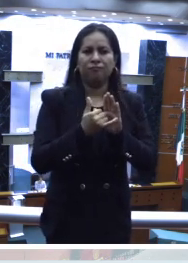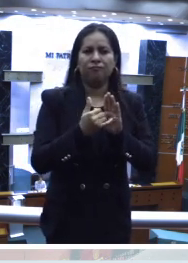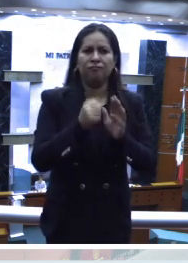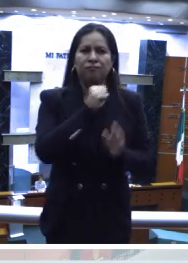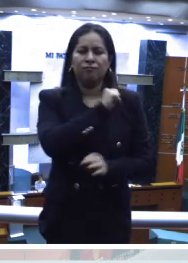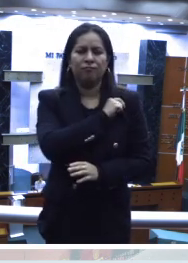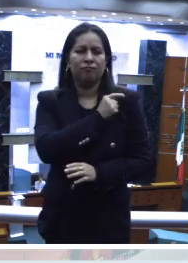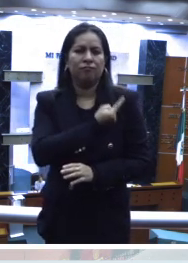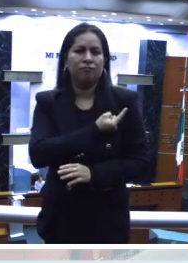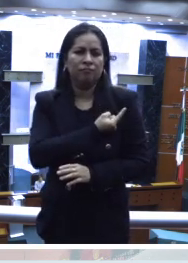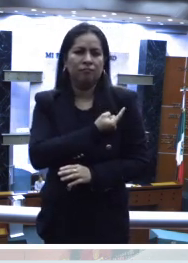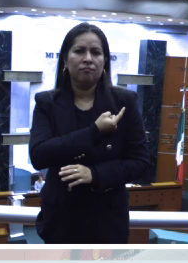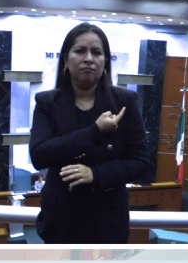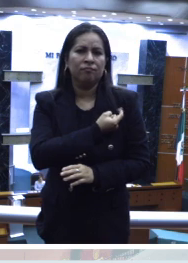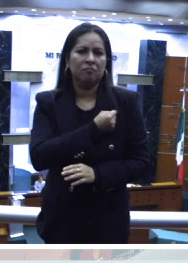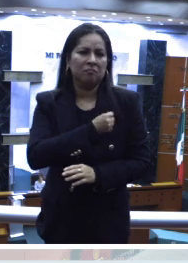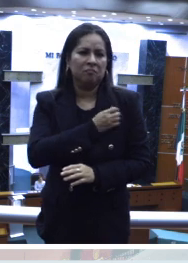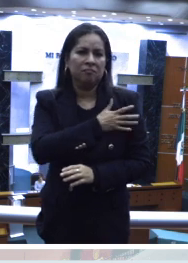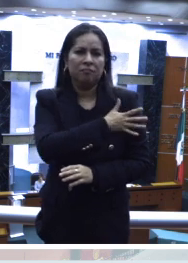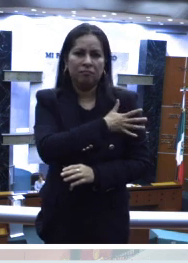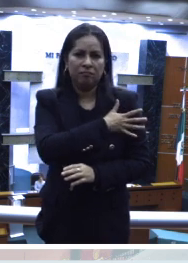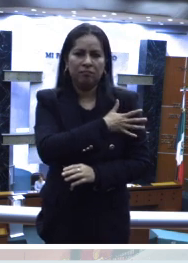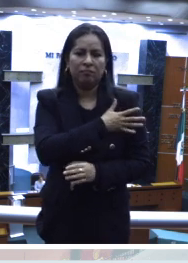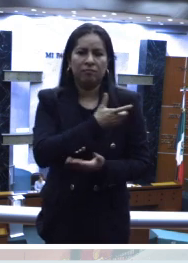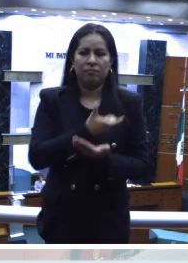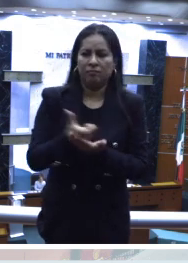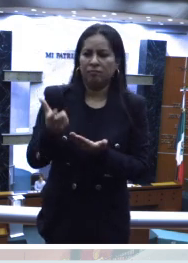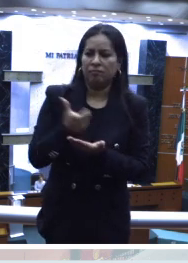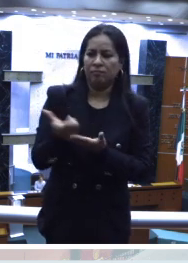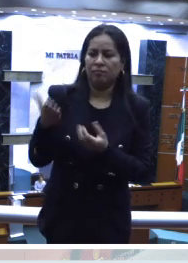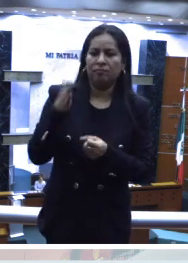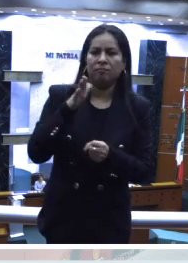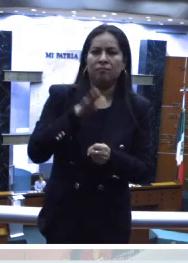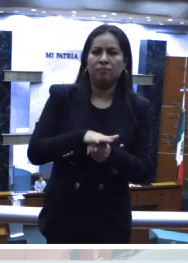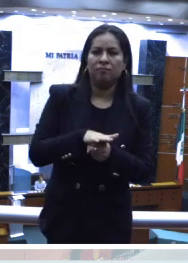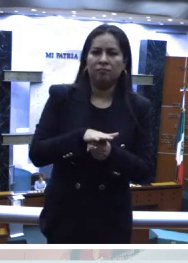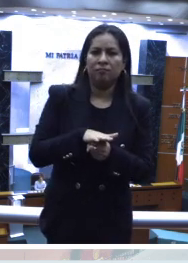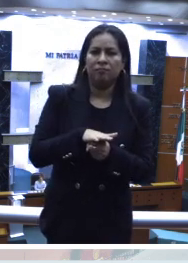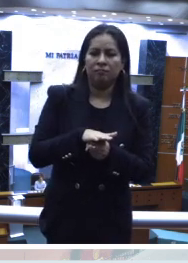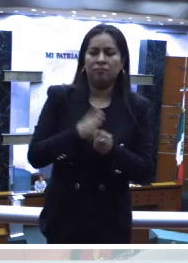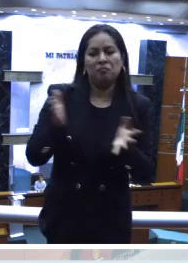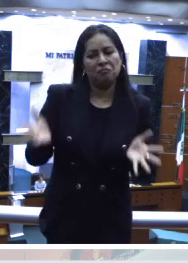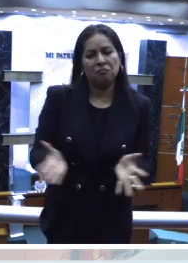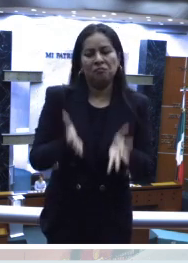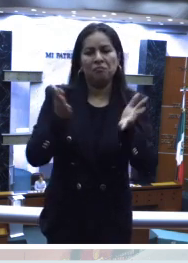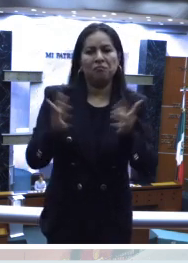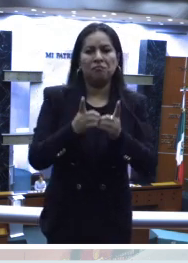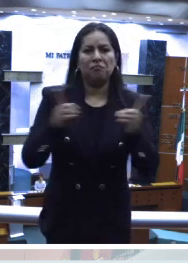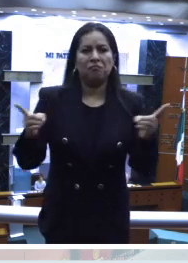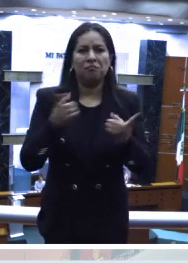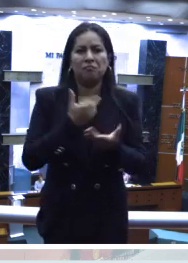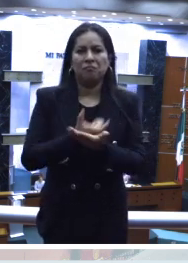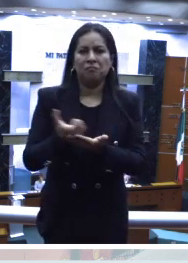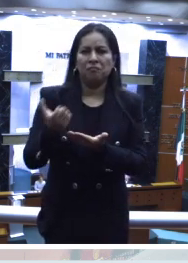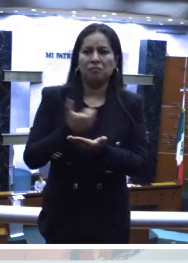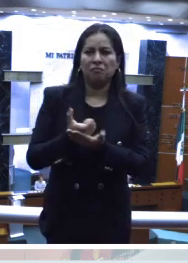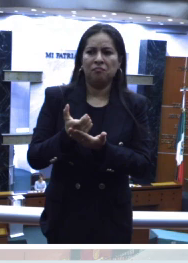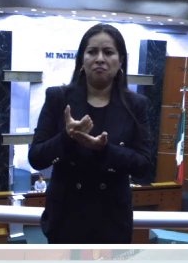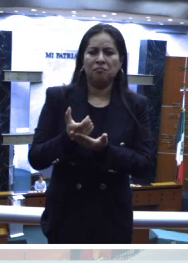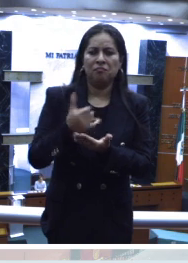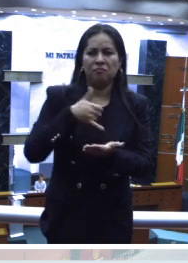salud de bien estar de finanzas y Administración fomento y desarrollo económico